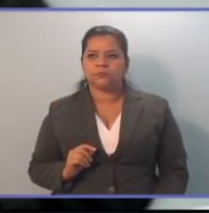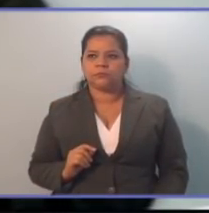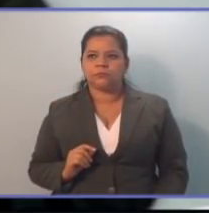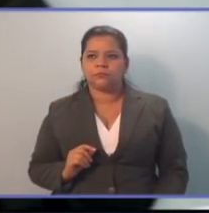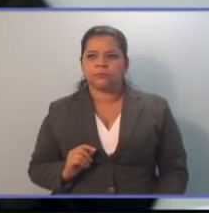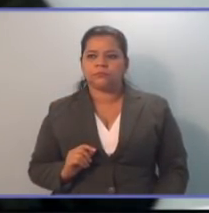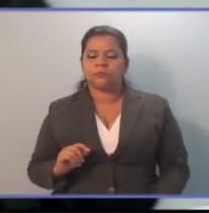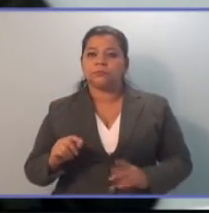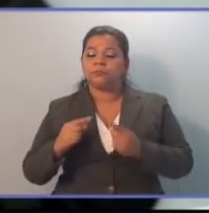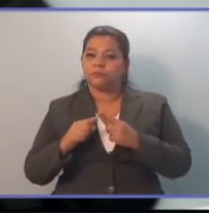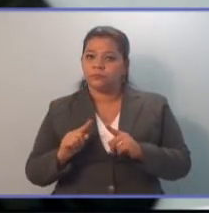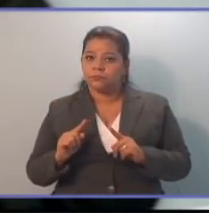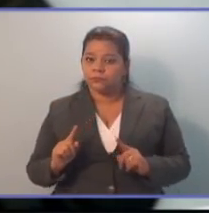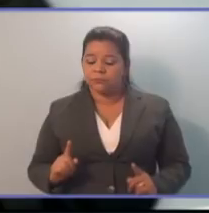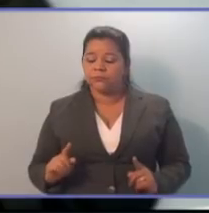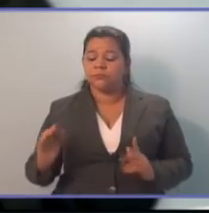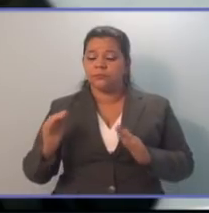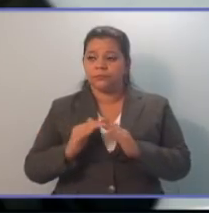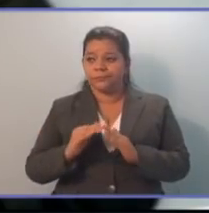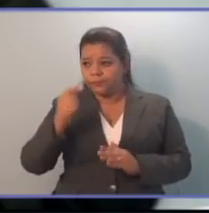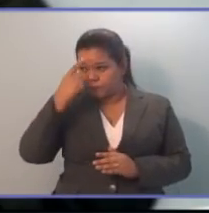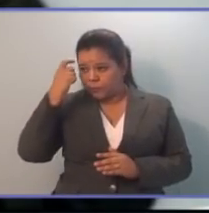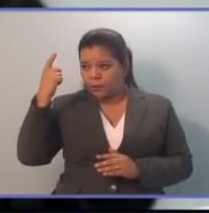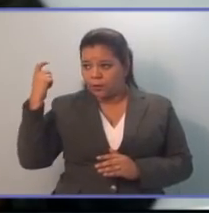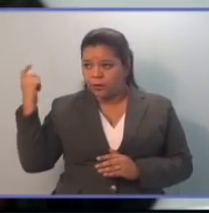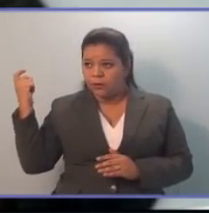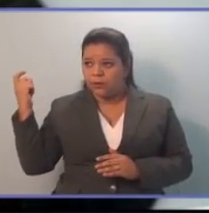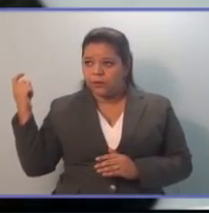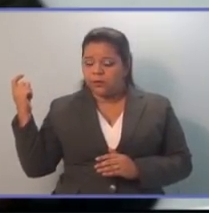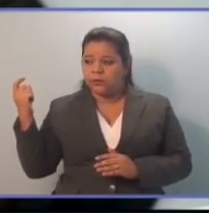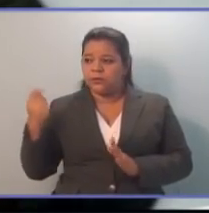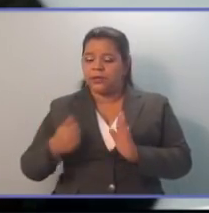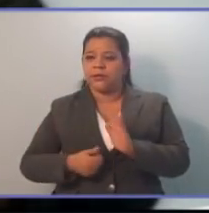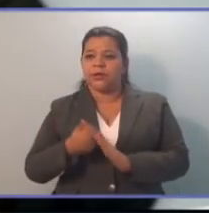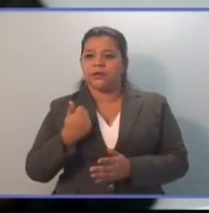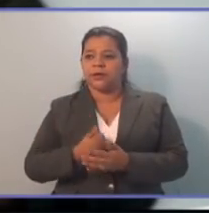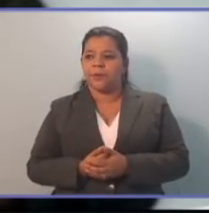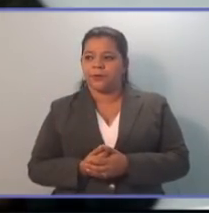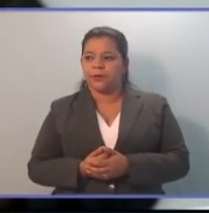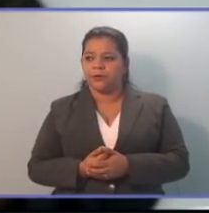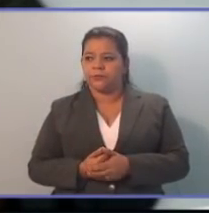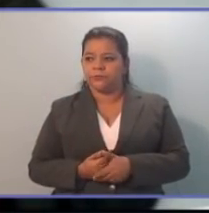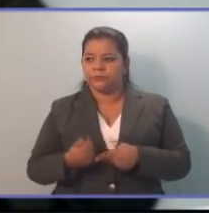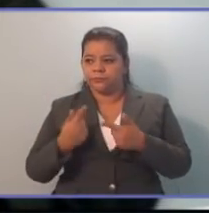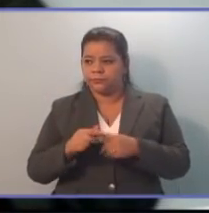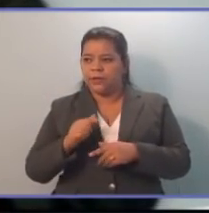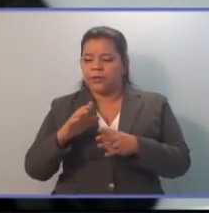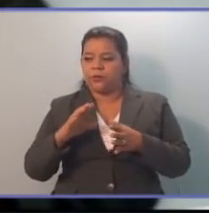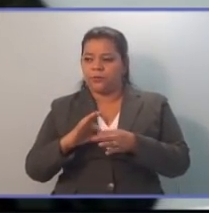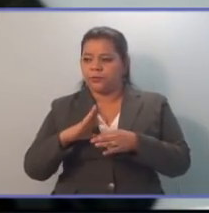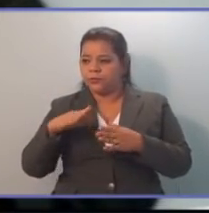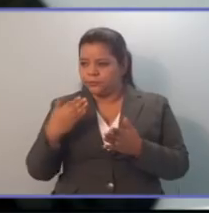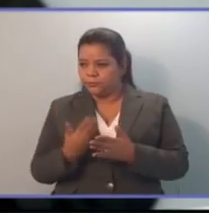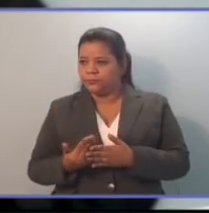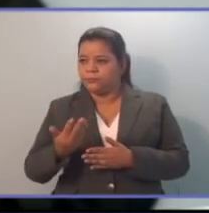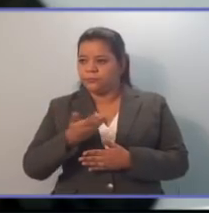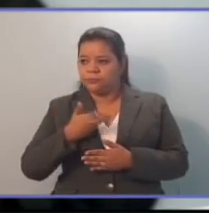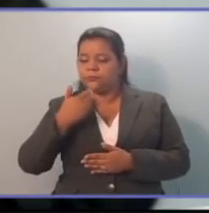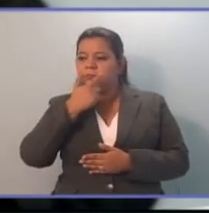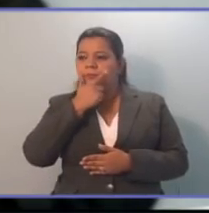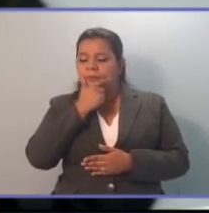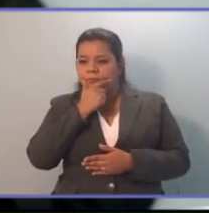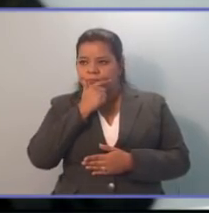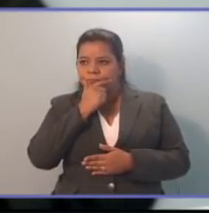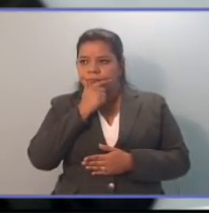pero recordemos también que quienes resuelven en materia constitucional pues son personas,